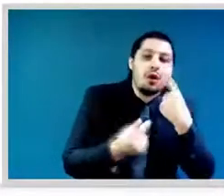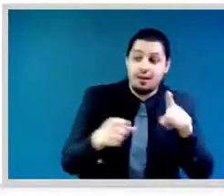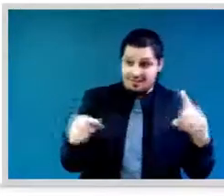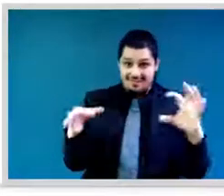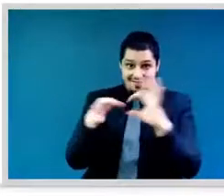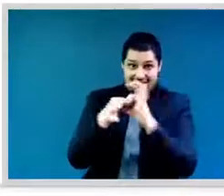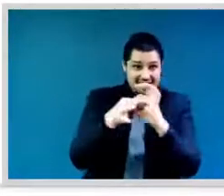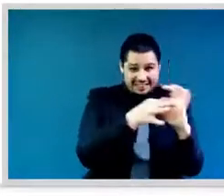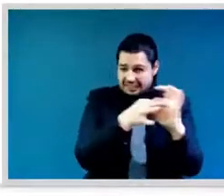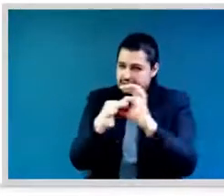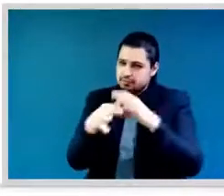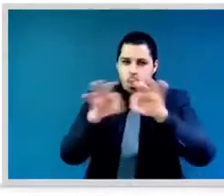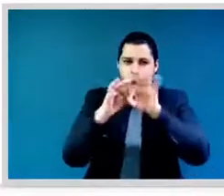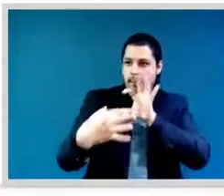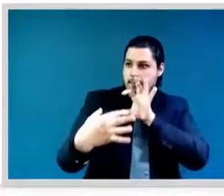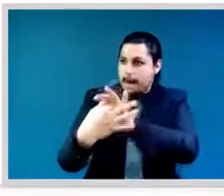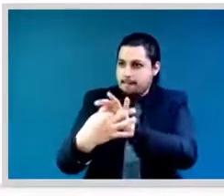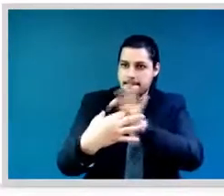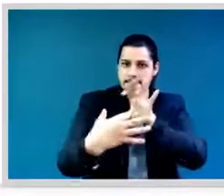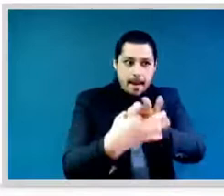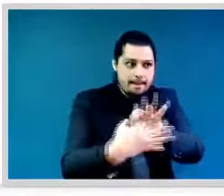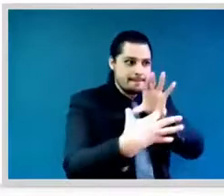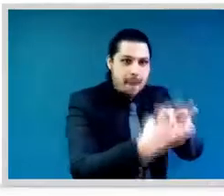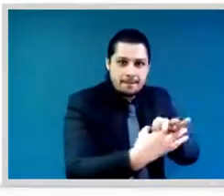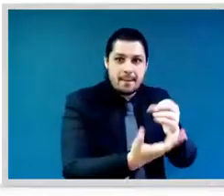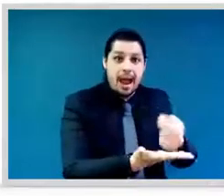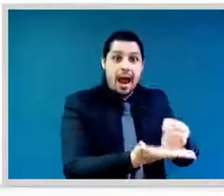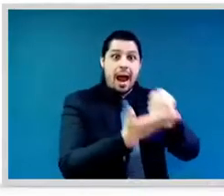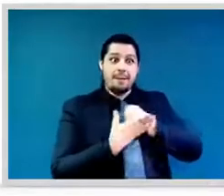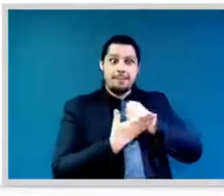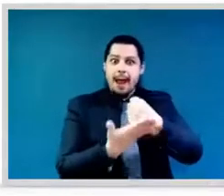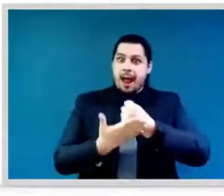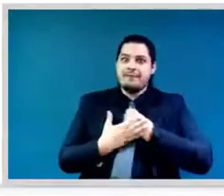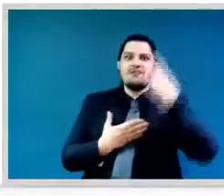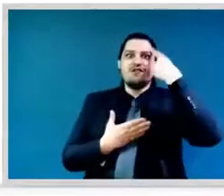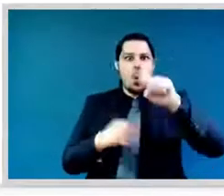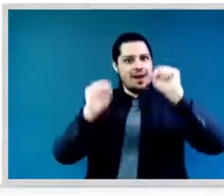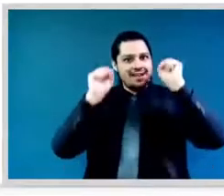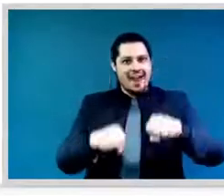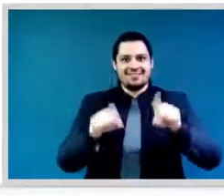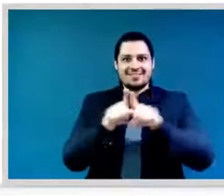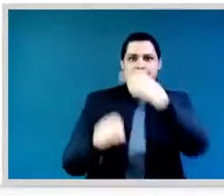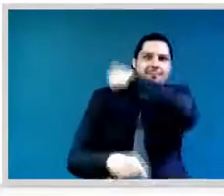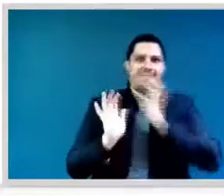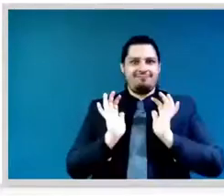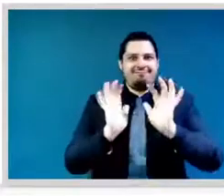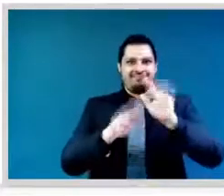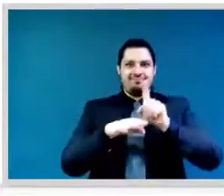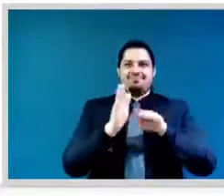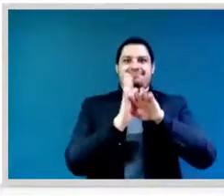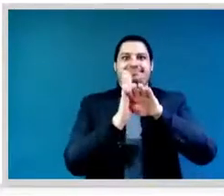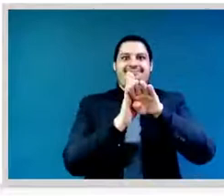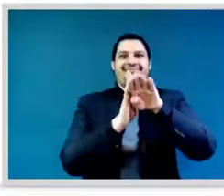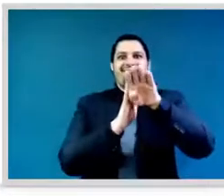ya hemos logrado? Creo que nosotras las mujeres tenemos que valorar esa incidencia. Tenemos que